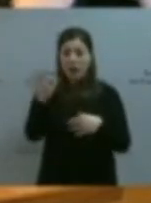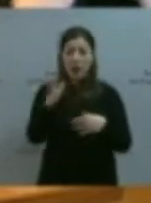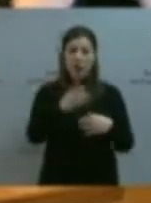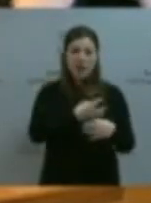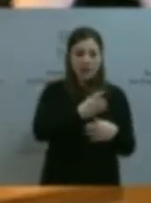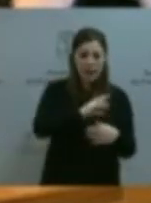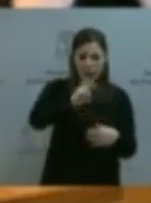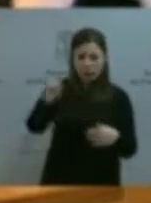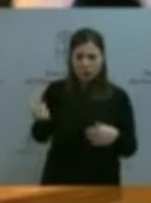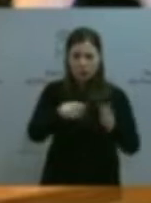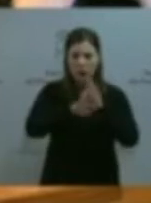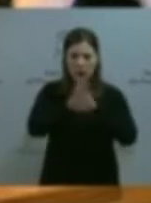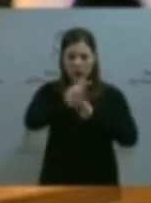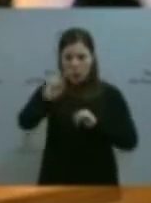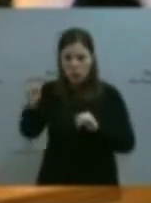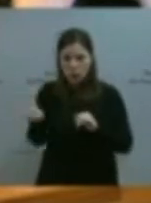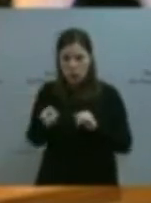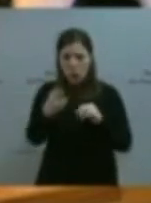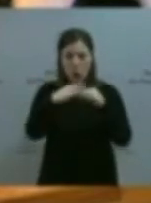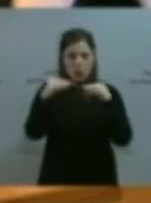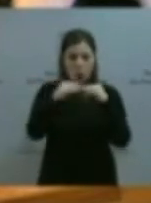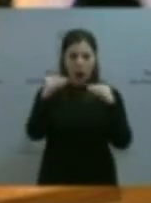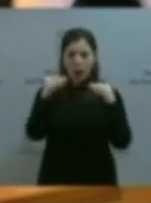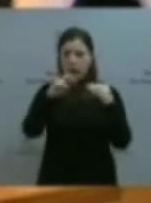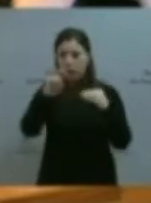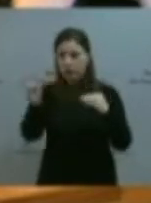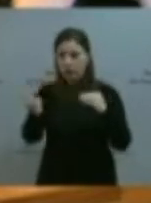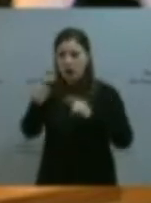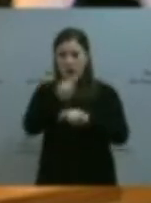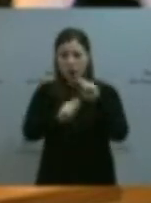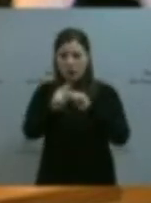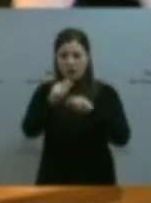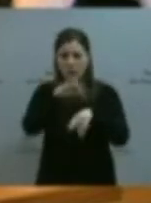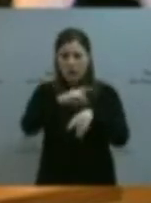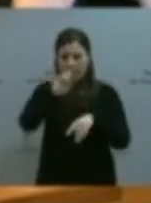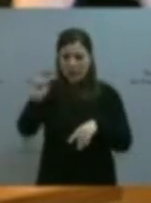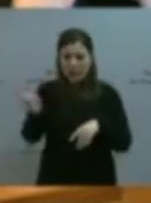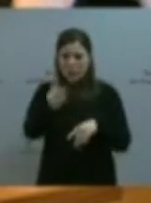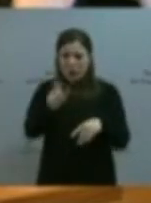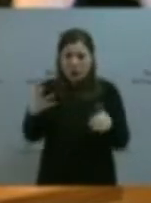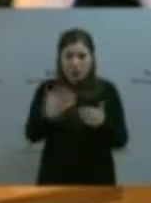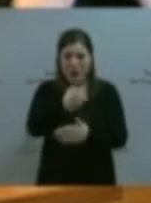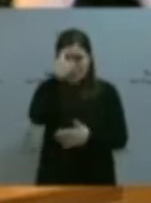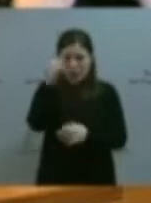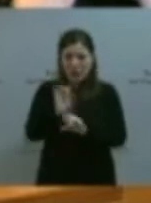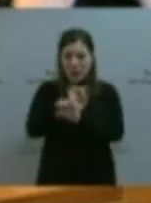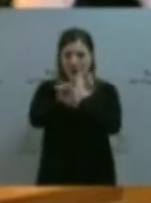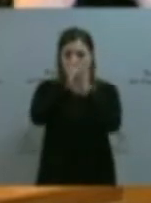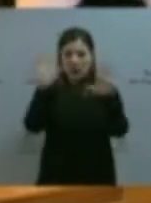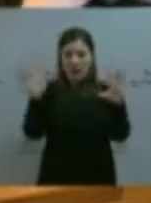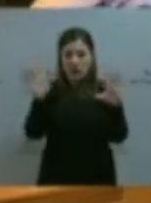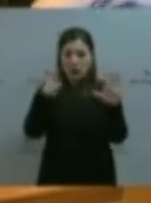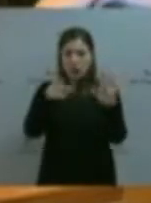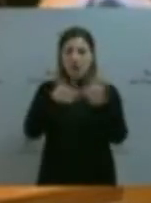usuarios de pacientes, asociaciones médicas. Todo el mundo tiene claro que ha provocado una crisis y una emergencia sanitaria en una situación